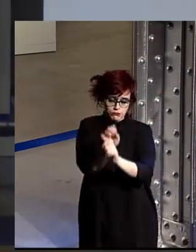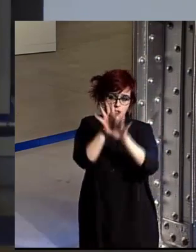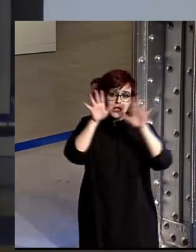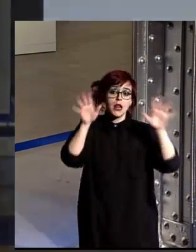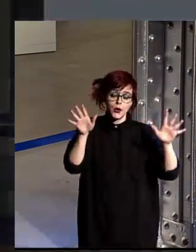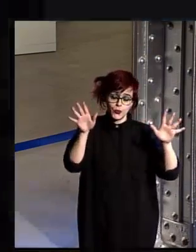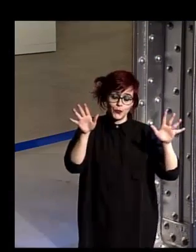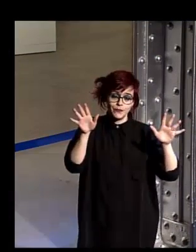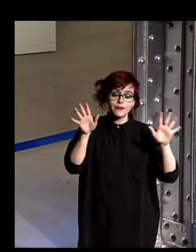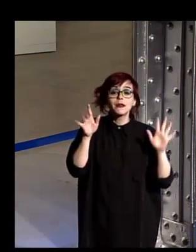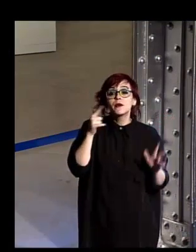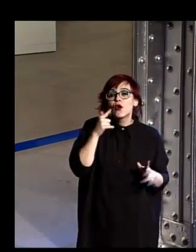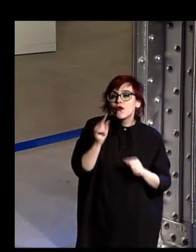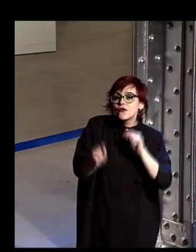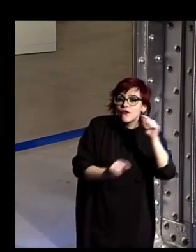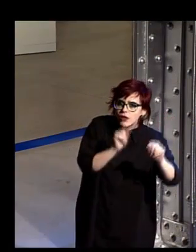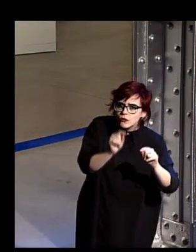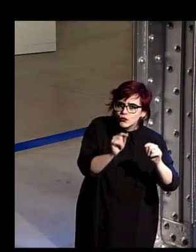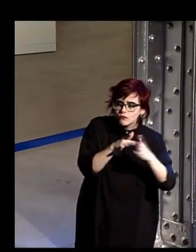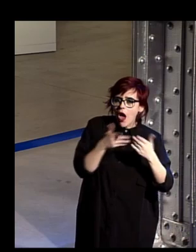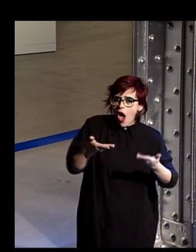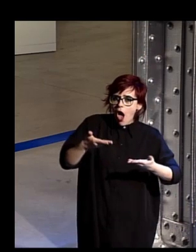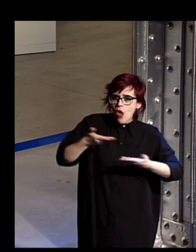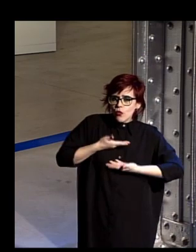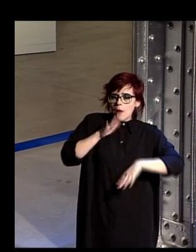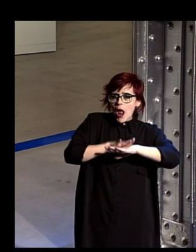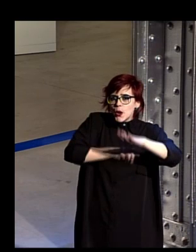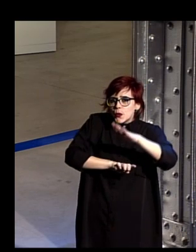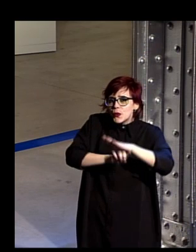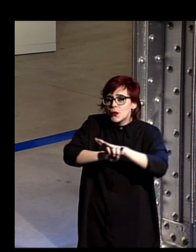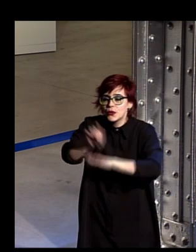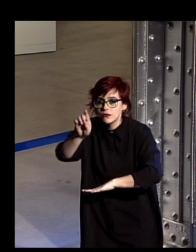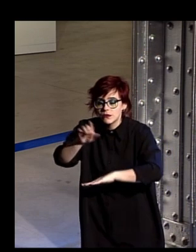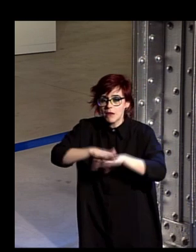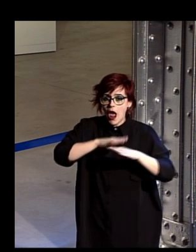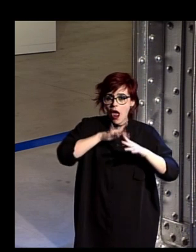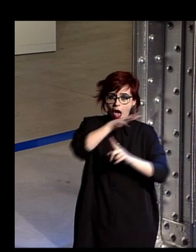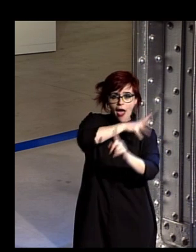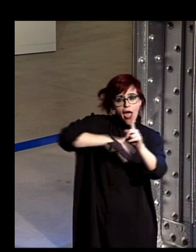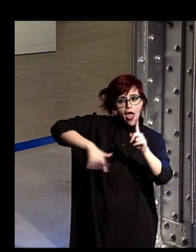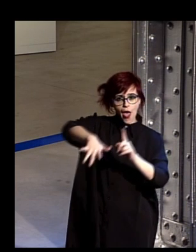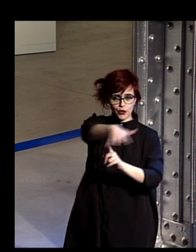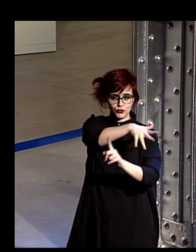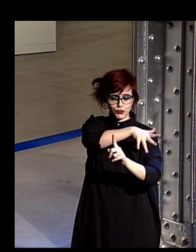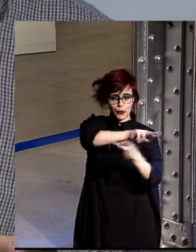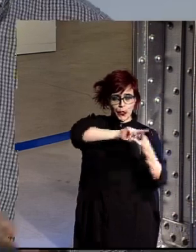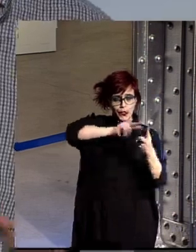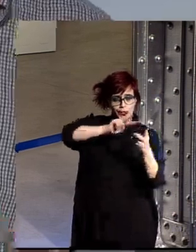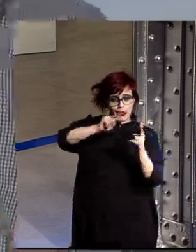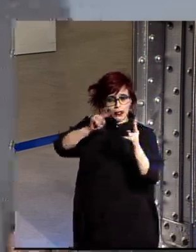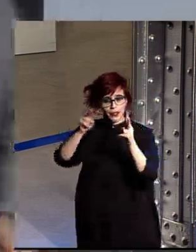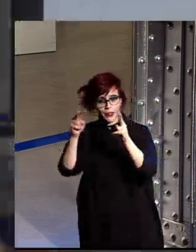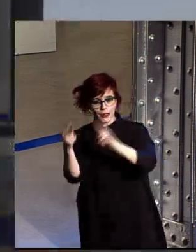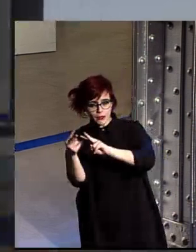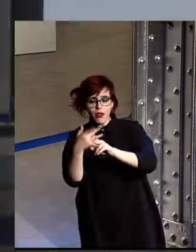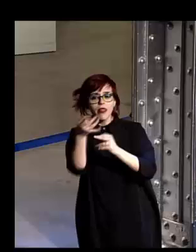Y sí, los virus son agentes evolutivos fundamentales y desempeñan un papel central en los ecosistemas. Debemos empezar a verlos de una